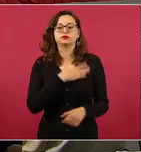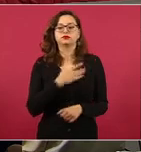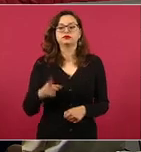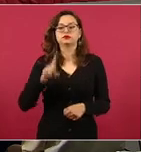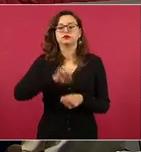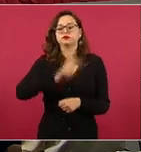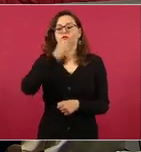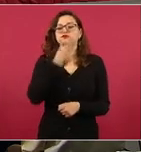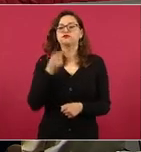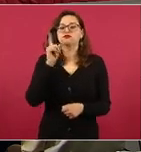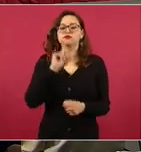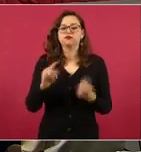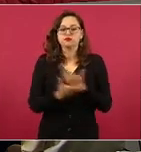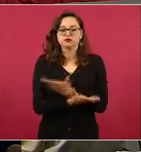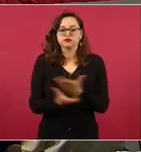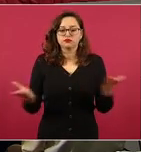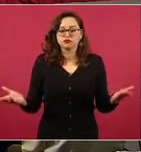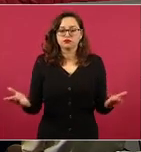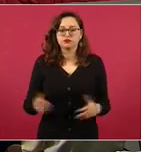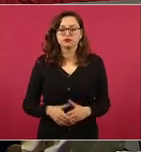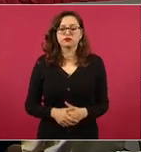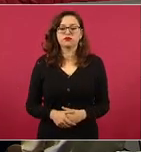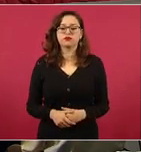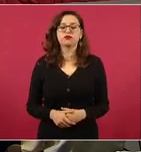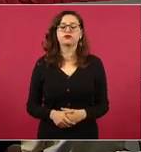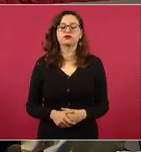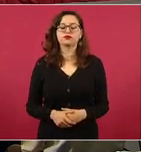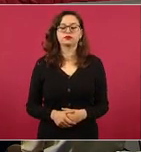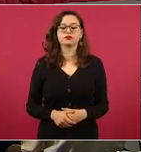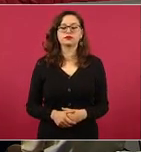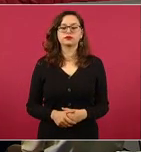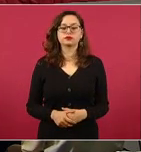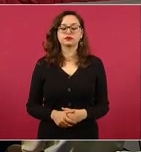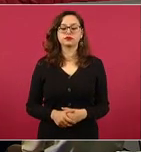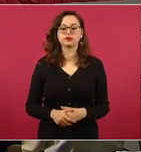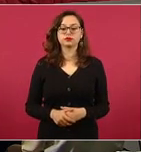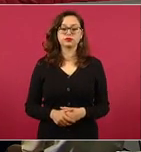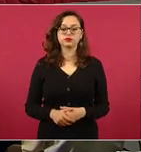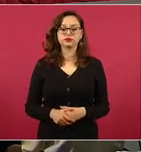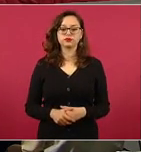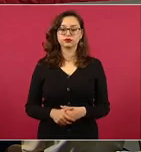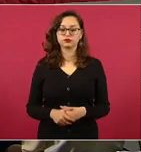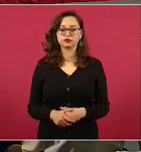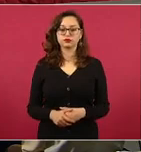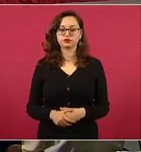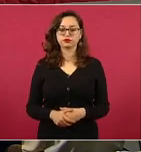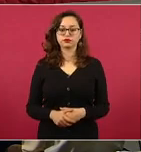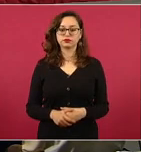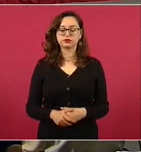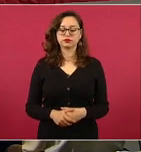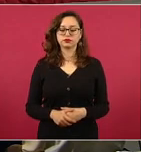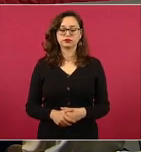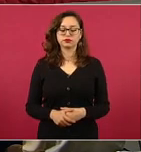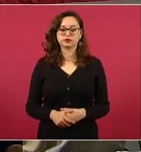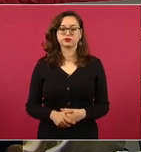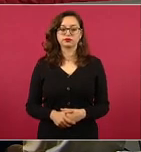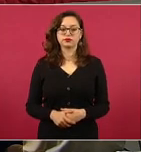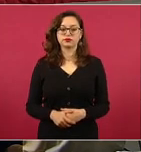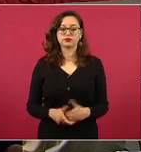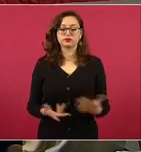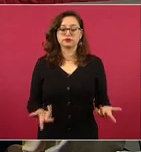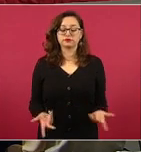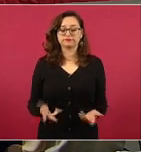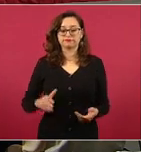compañeras y compañeros. Me complace mucho, como lo señalara el presidente desde el